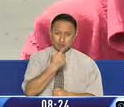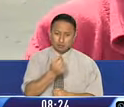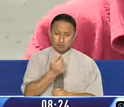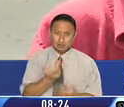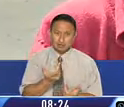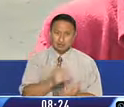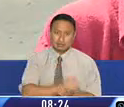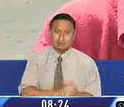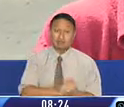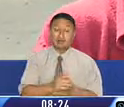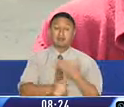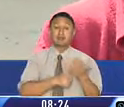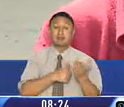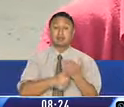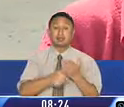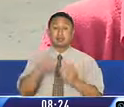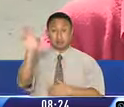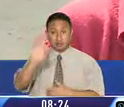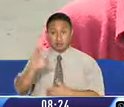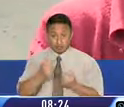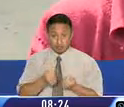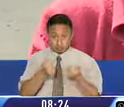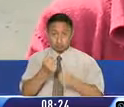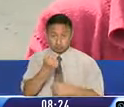Ministerio de Salud Pública recibió medicina o no? No.